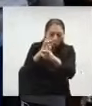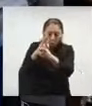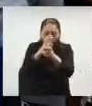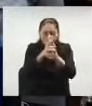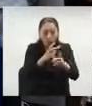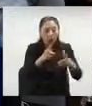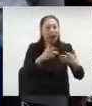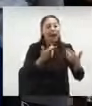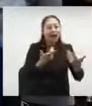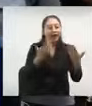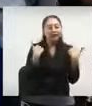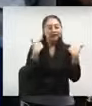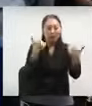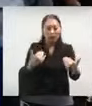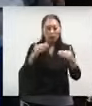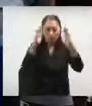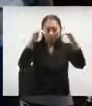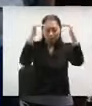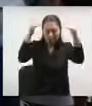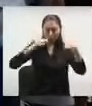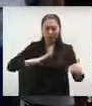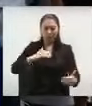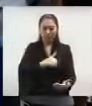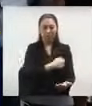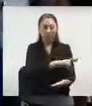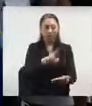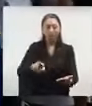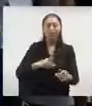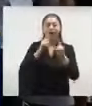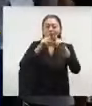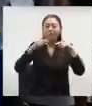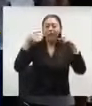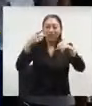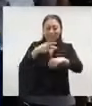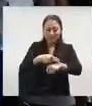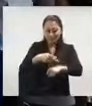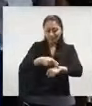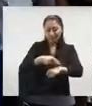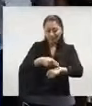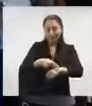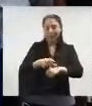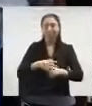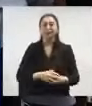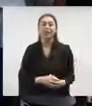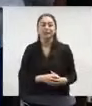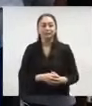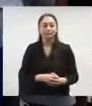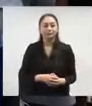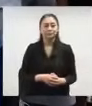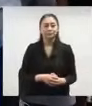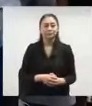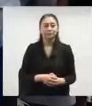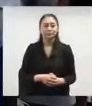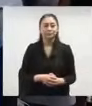del Congreso de la República. Muy buena tarde y nos vemos en pronto en la sesión de jefes y subjefes de bloque.